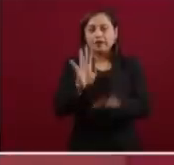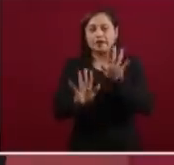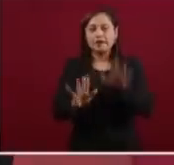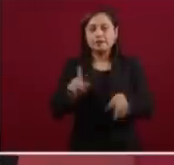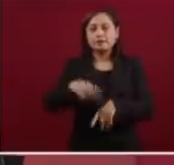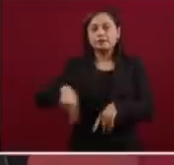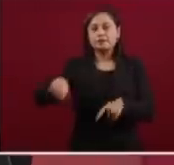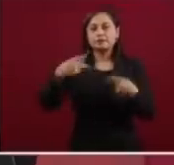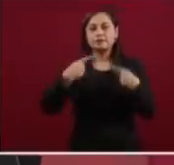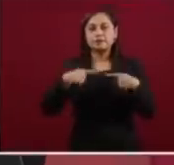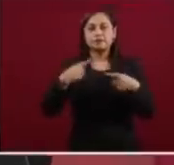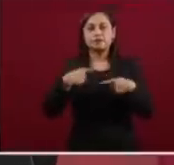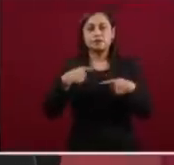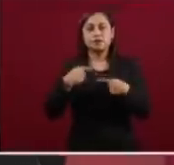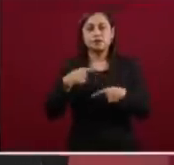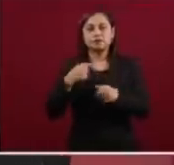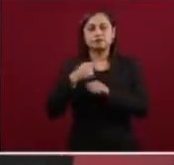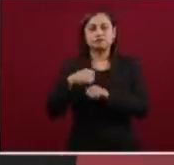pueblo